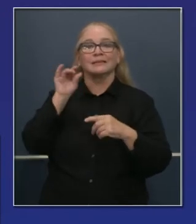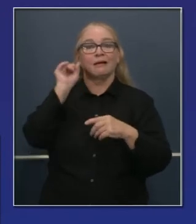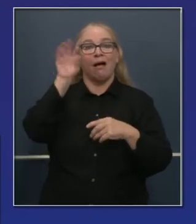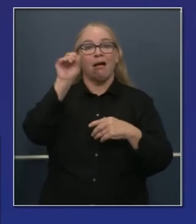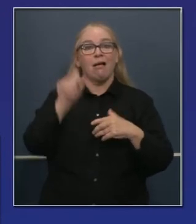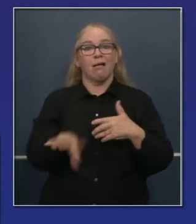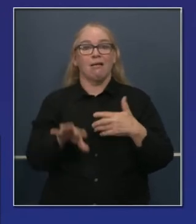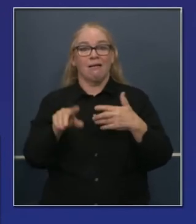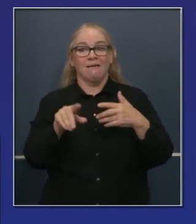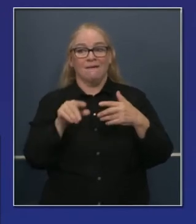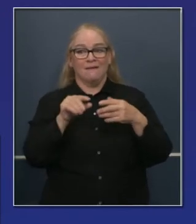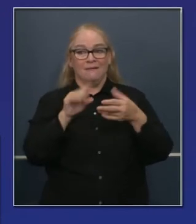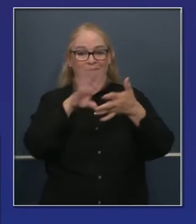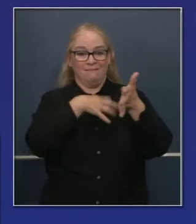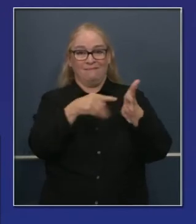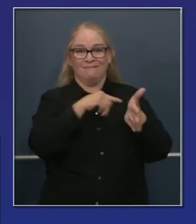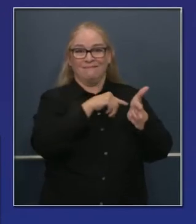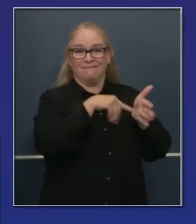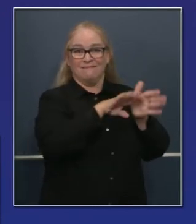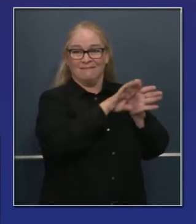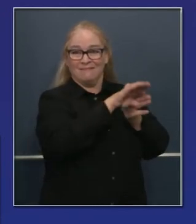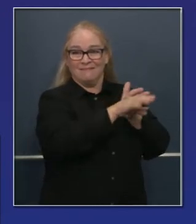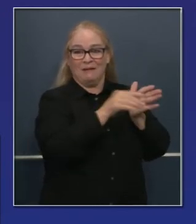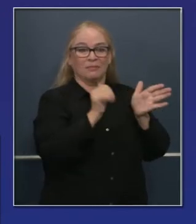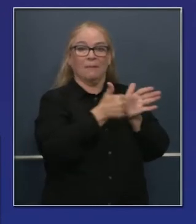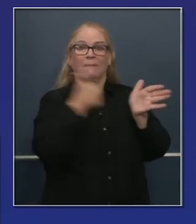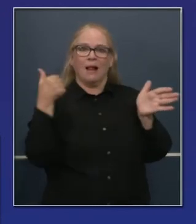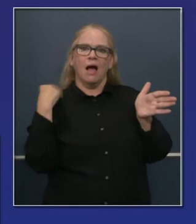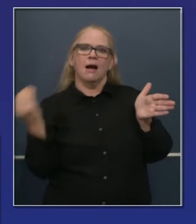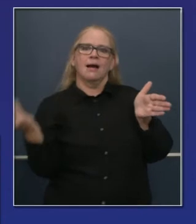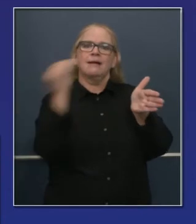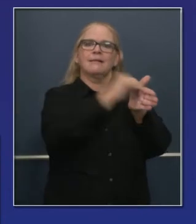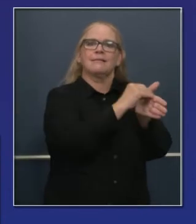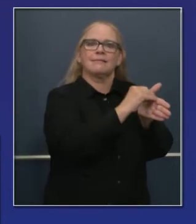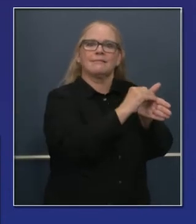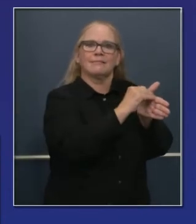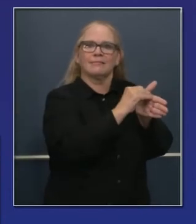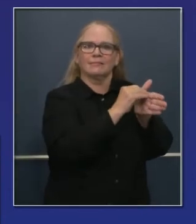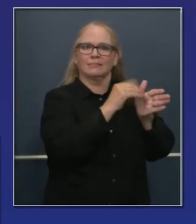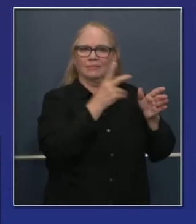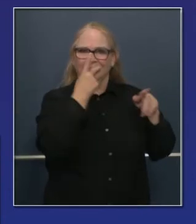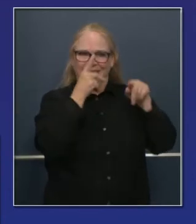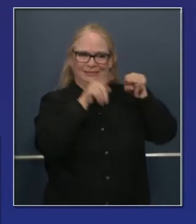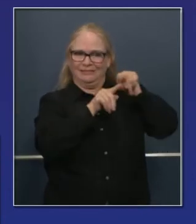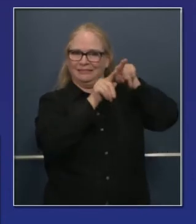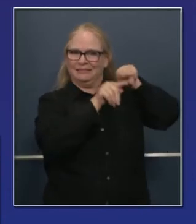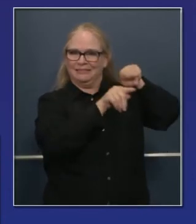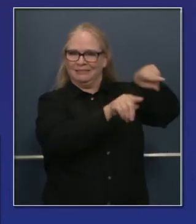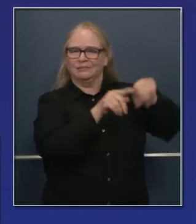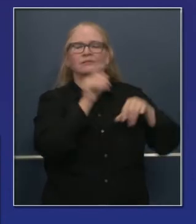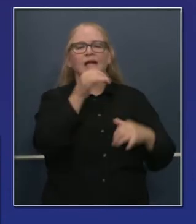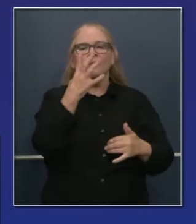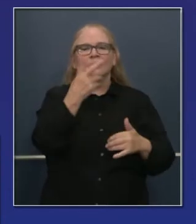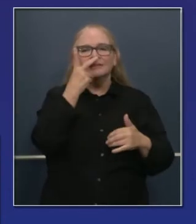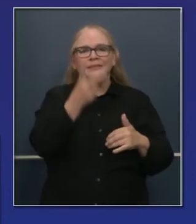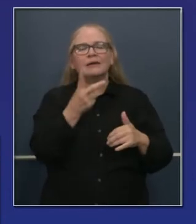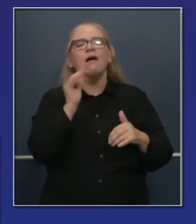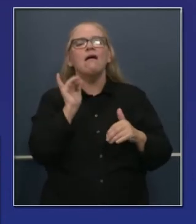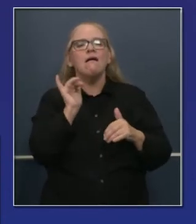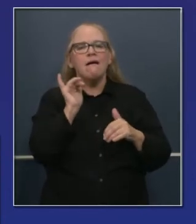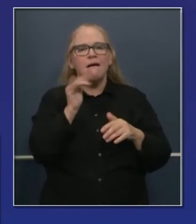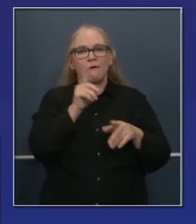se veía antes d y ponernos al tanto con esos casos retrasados pueden ver en la línea